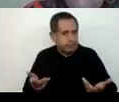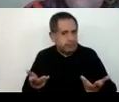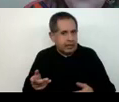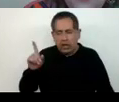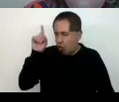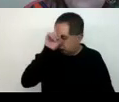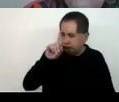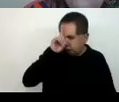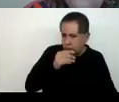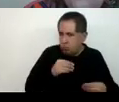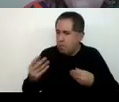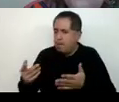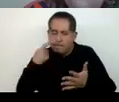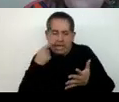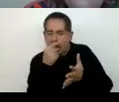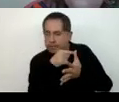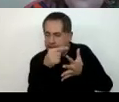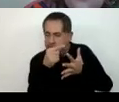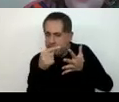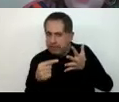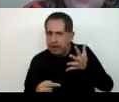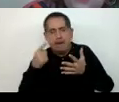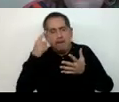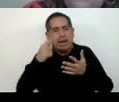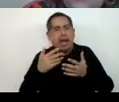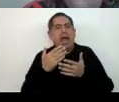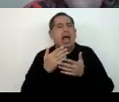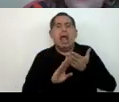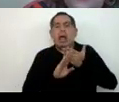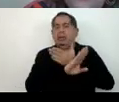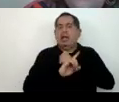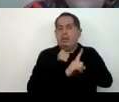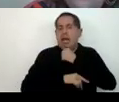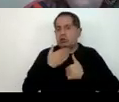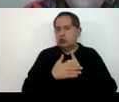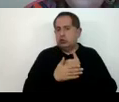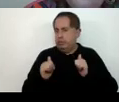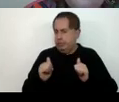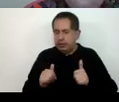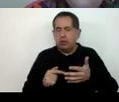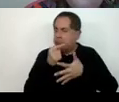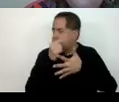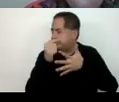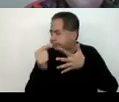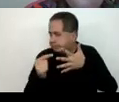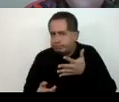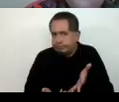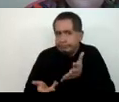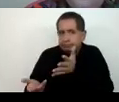a conocer la gama de métodos anticonceptivos, tenemos los anticonceptivos